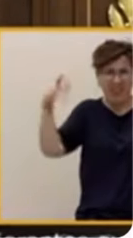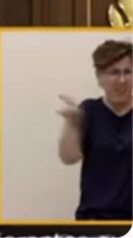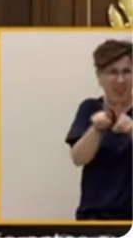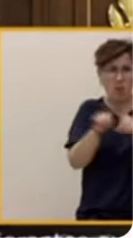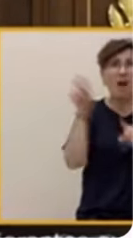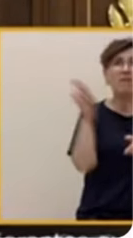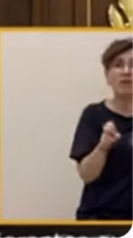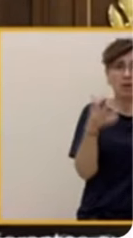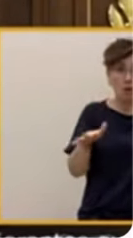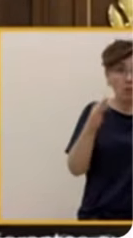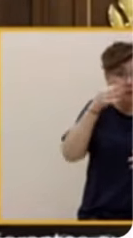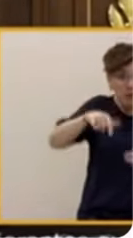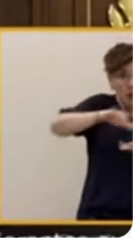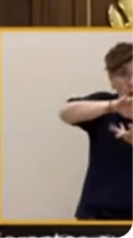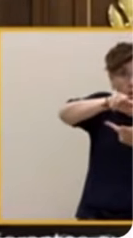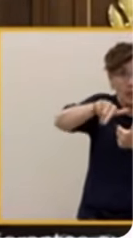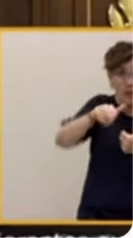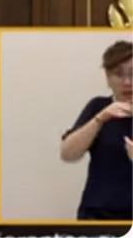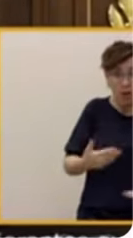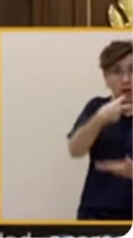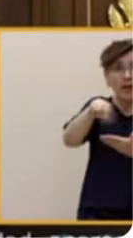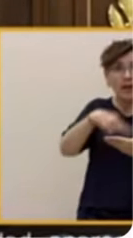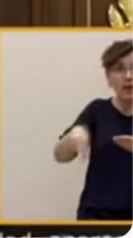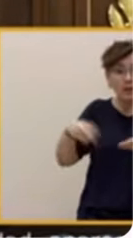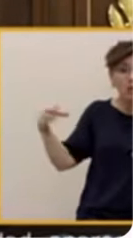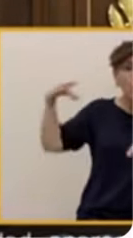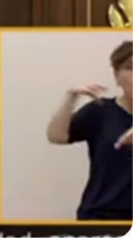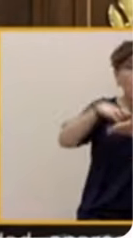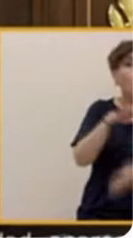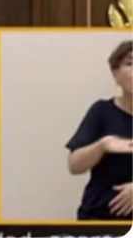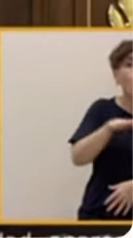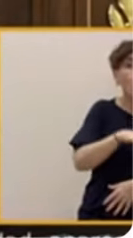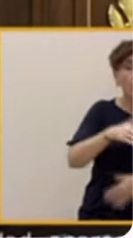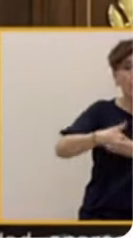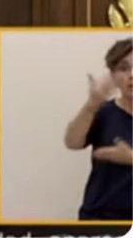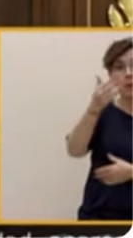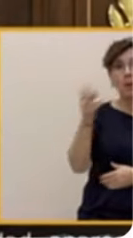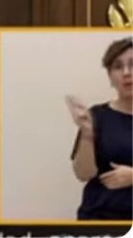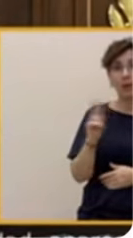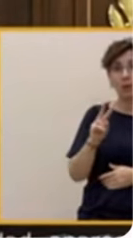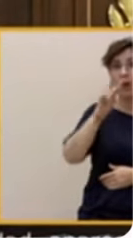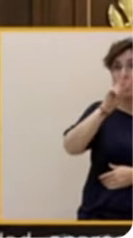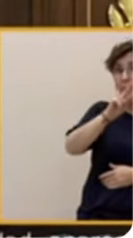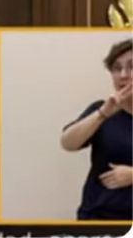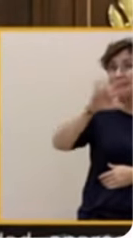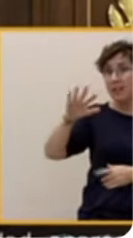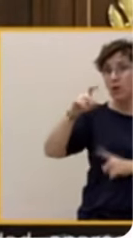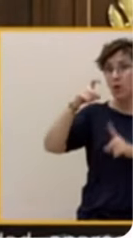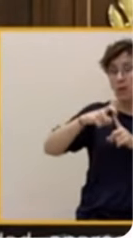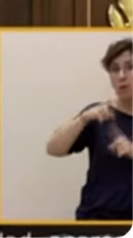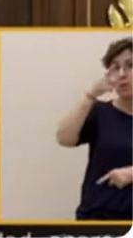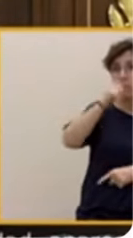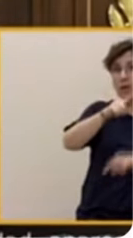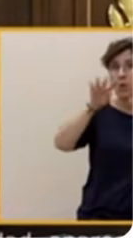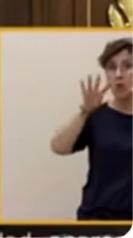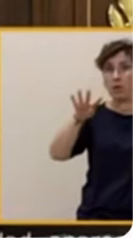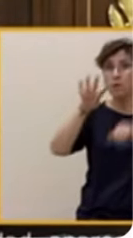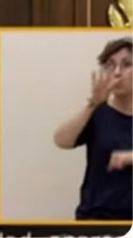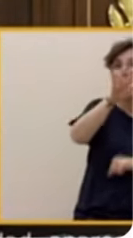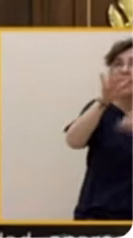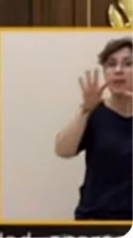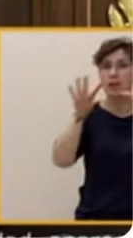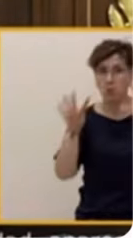diario de Venezuela el 25 de mayo de 1949. Y sus protagonistas eran españoles,